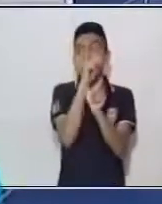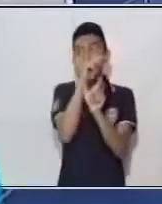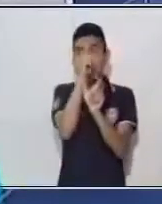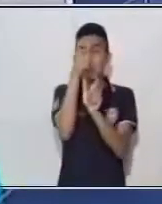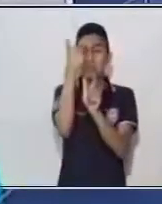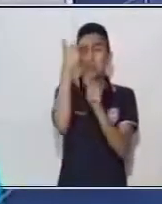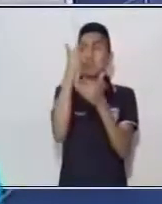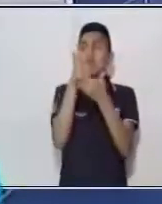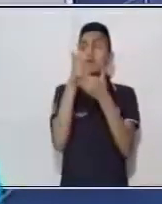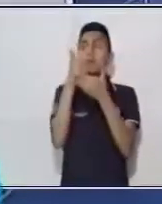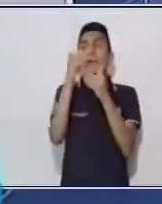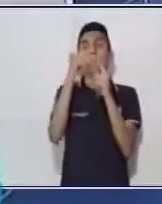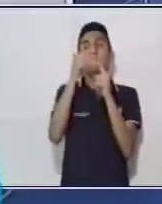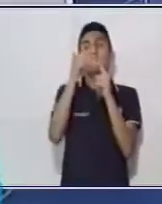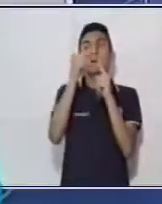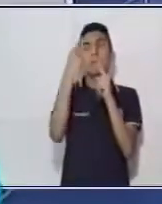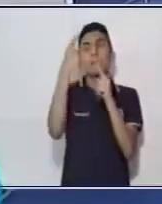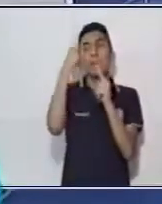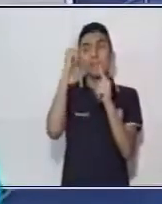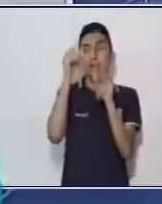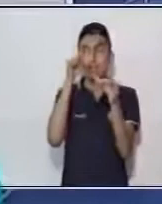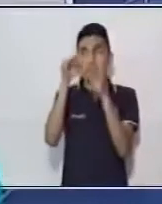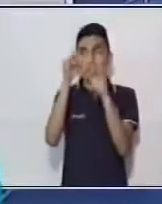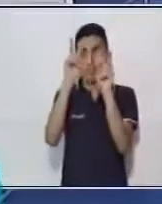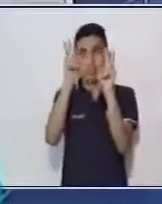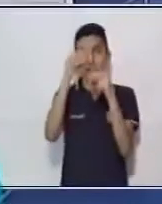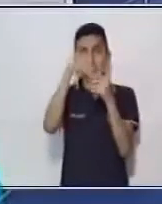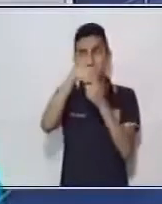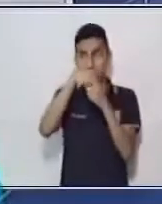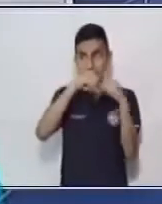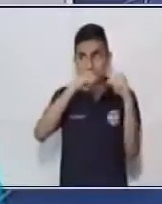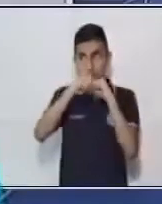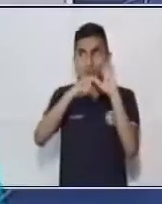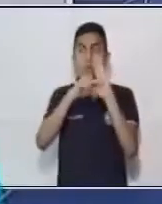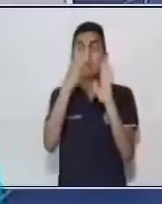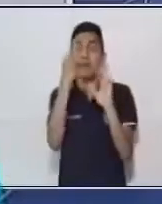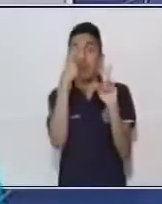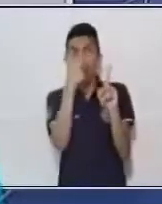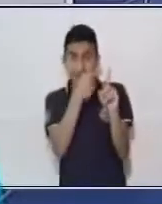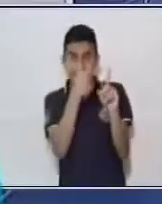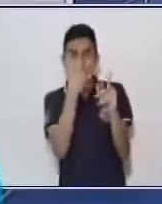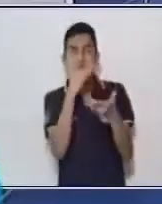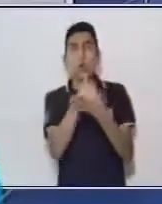a describir la acción. Por ejemplo, ella cocinó